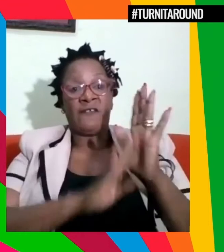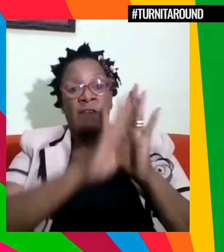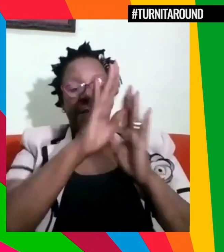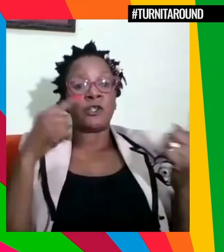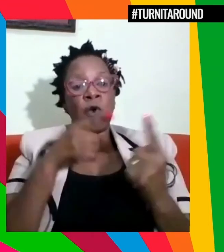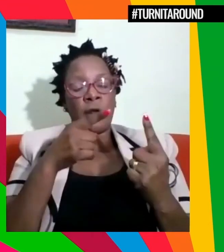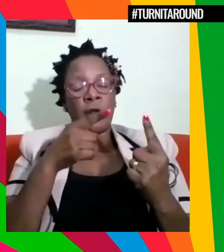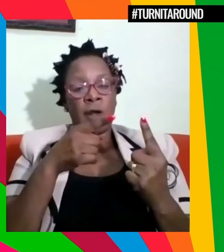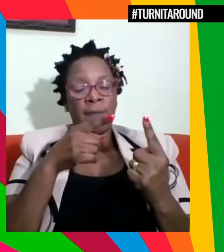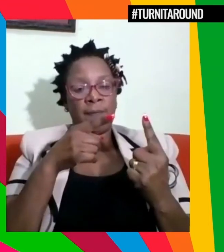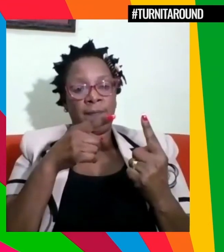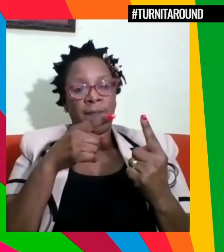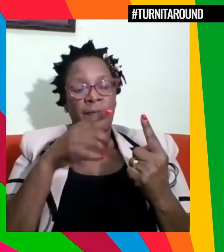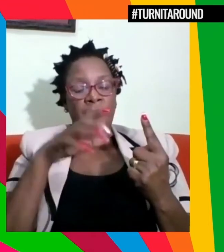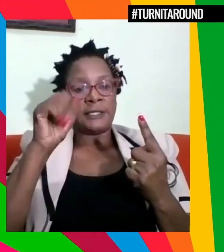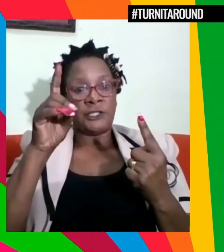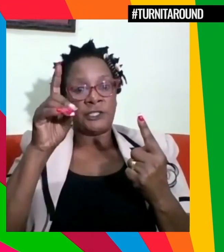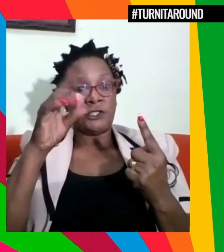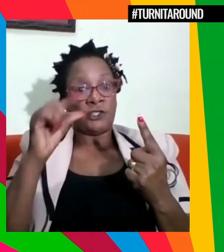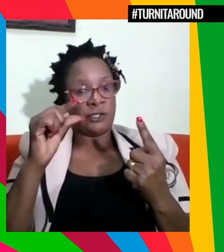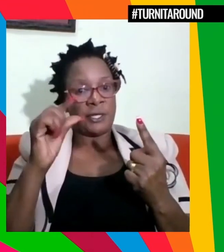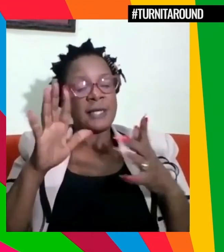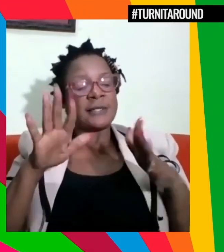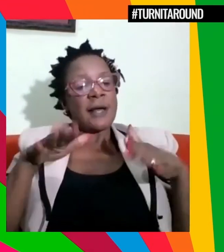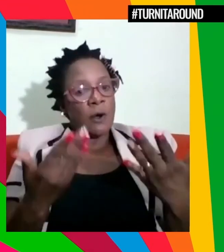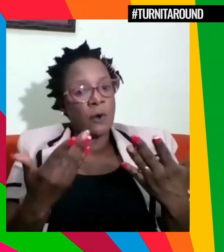sobre personas, sobre conseguir